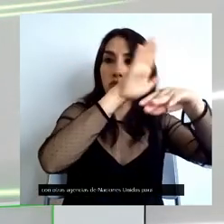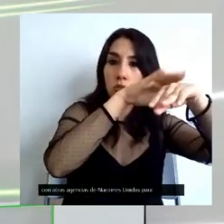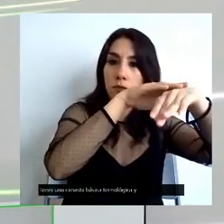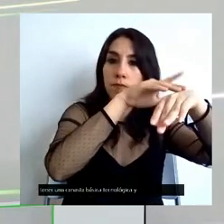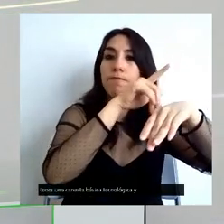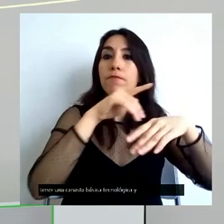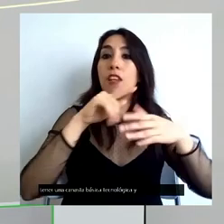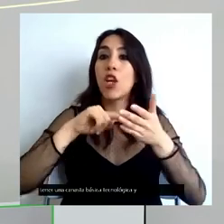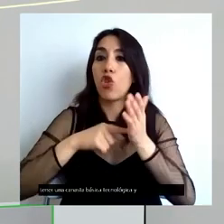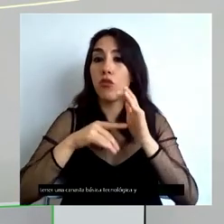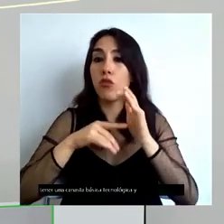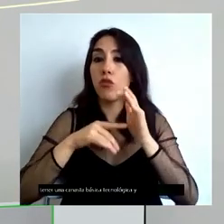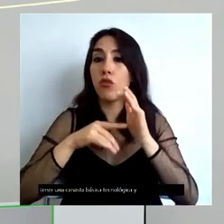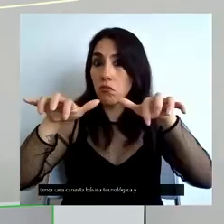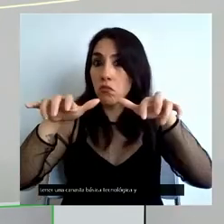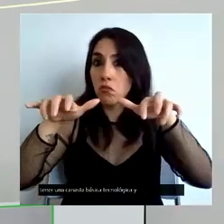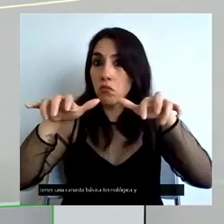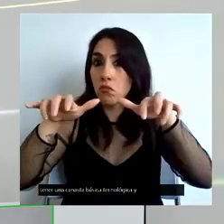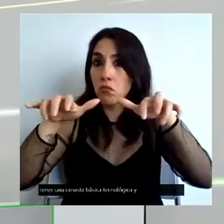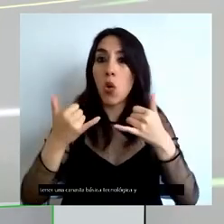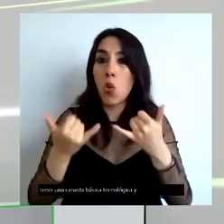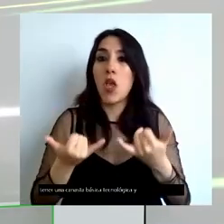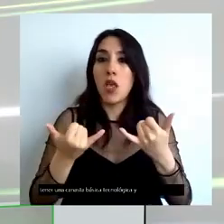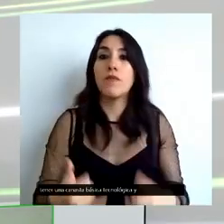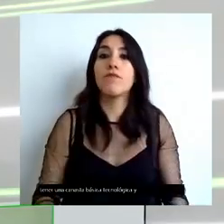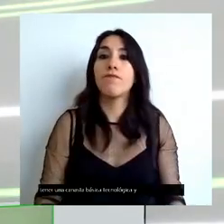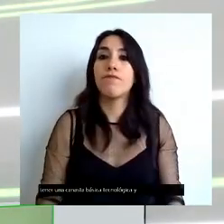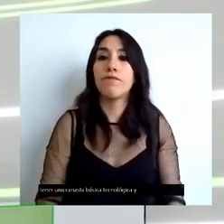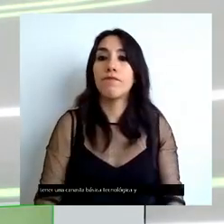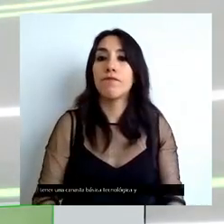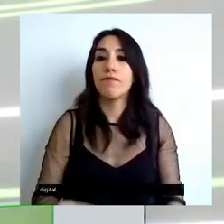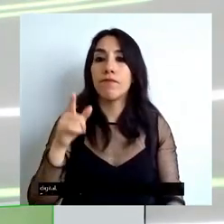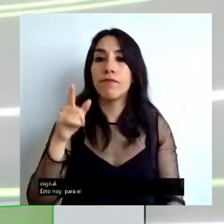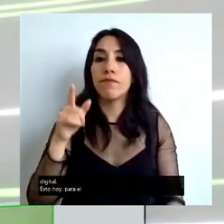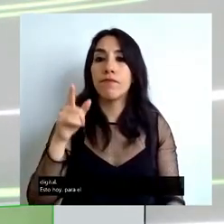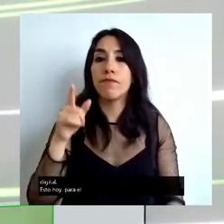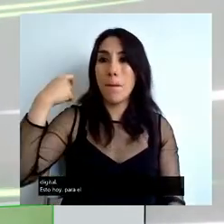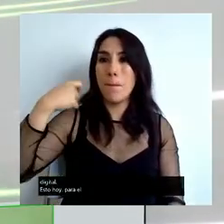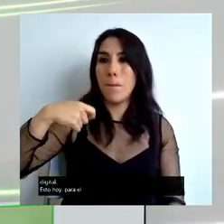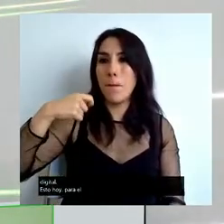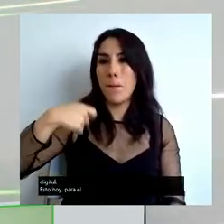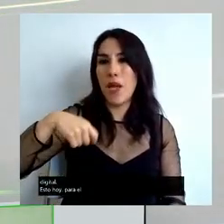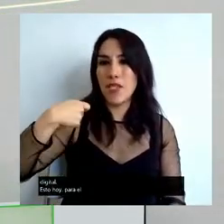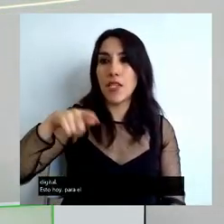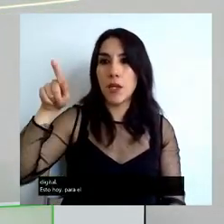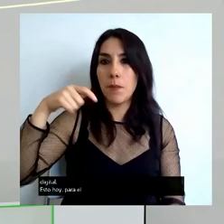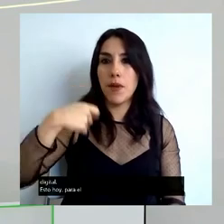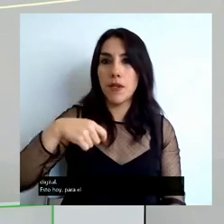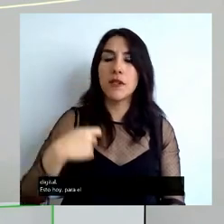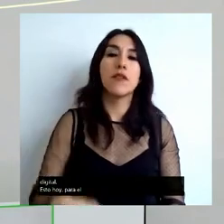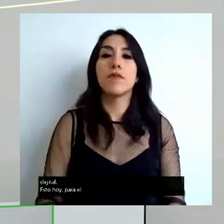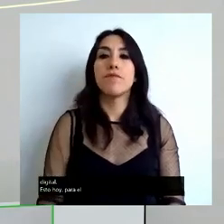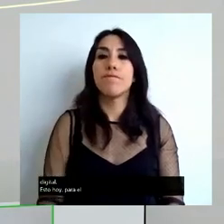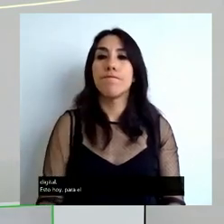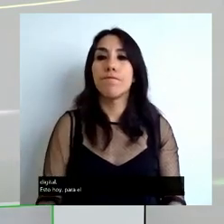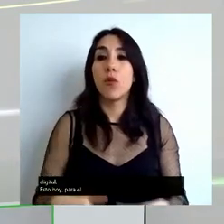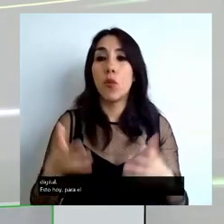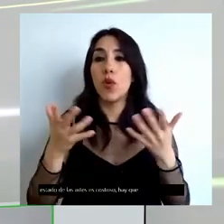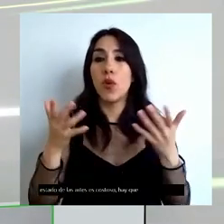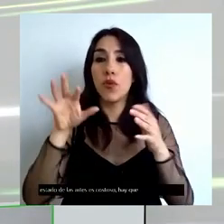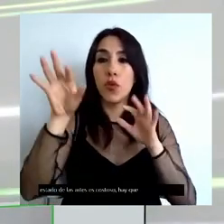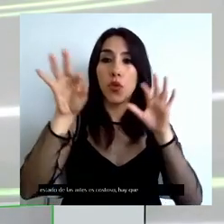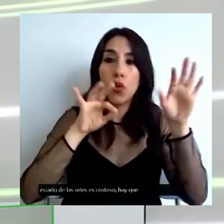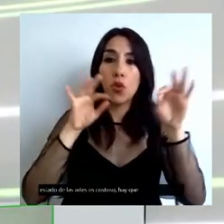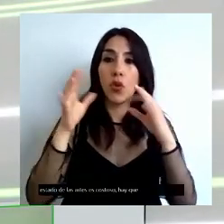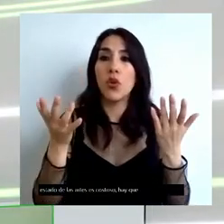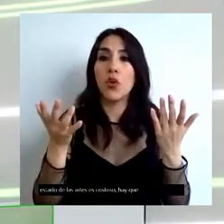de las artes es costoso. Entonces hay que trabajar en cómo movilizar recursos públicos, fondos públicos, para poder llevar